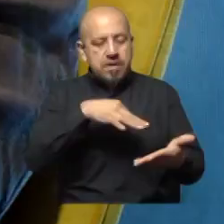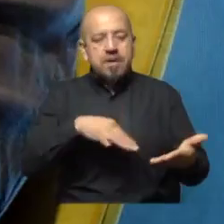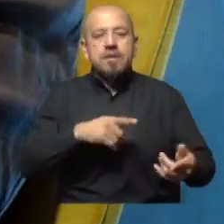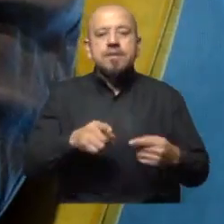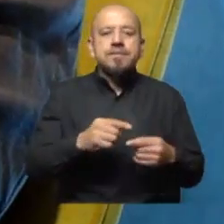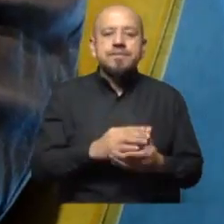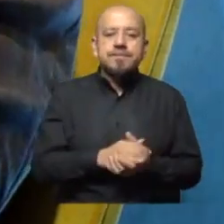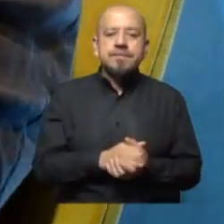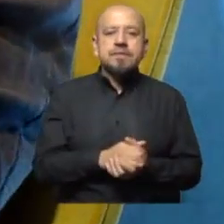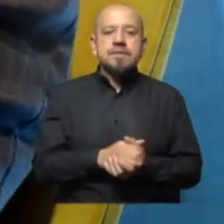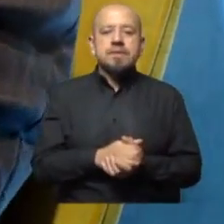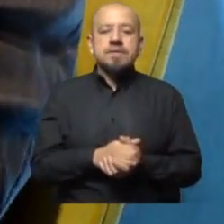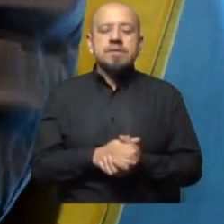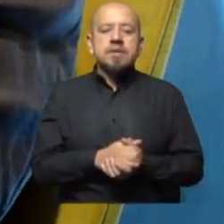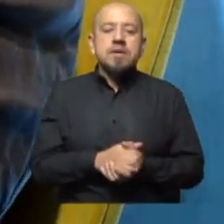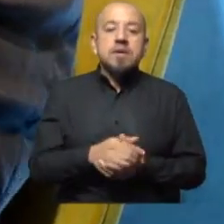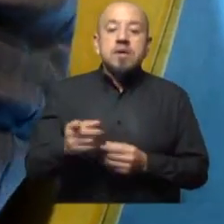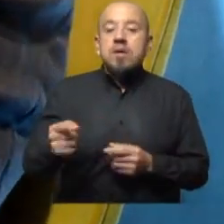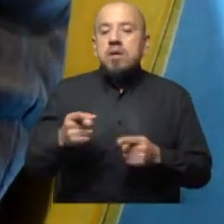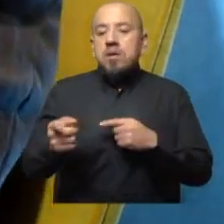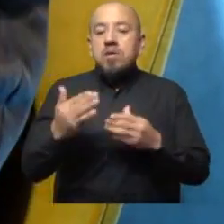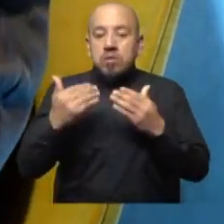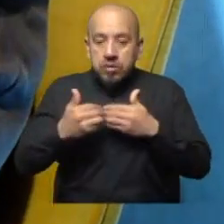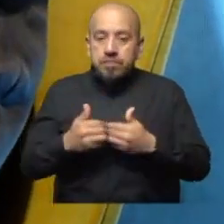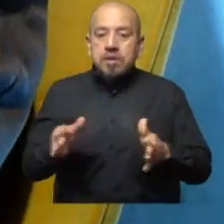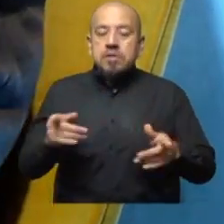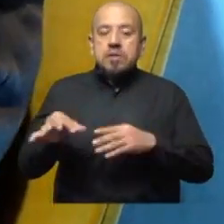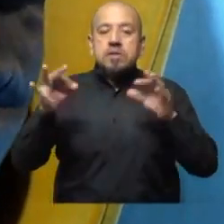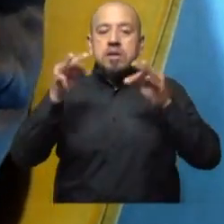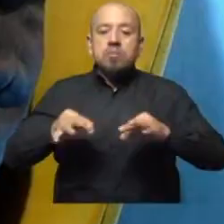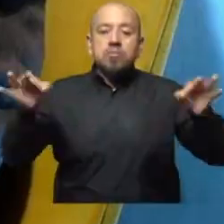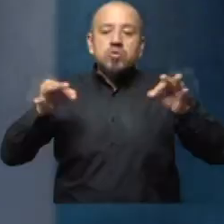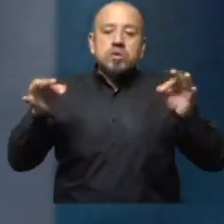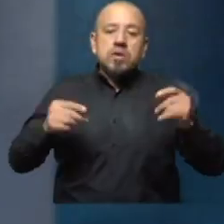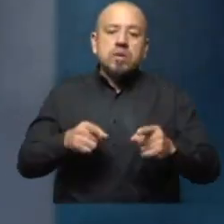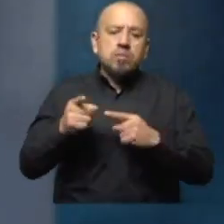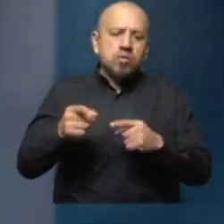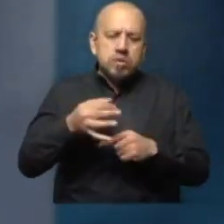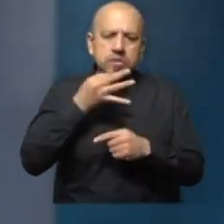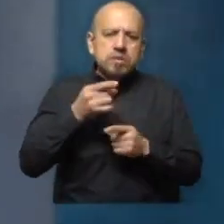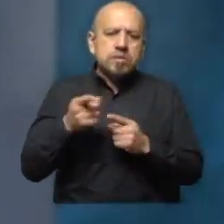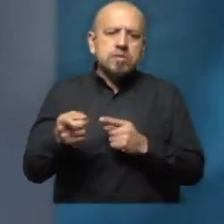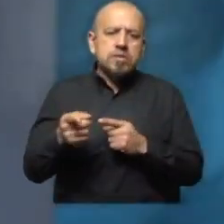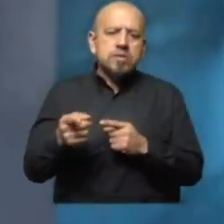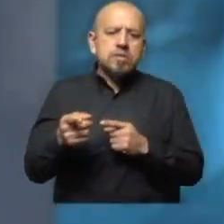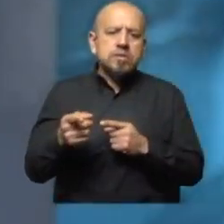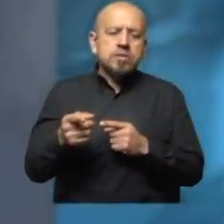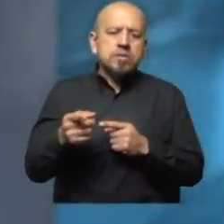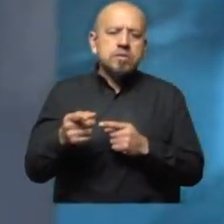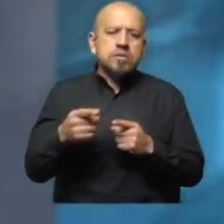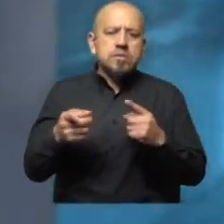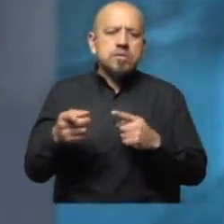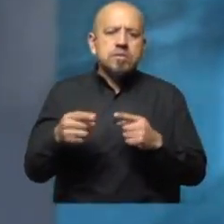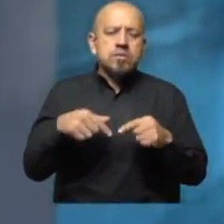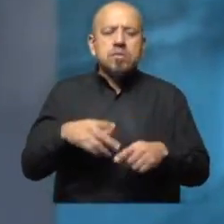bien sus primeros pasos en la música son cantar desde que desde cuando